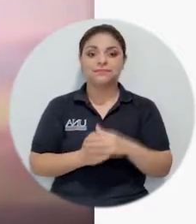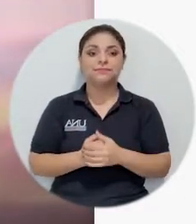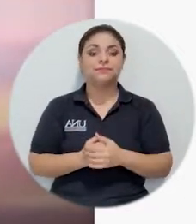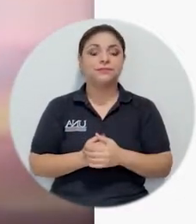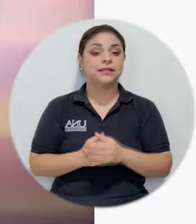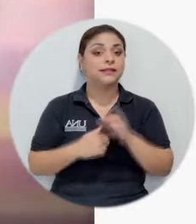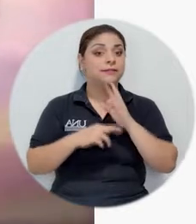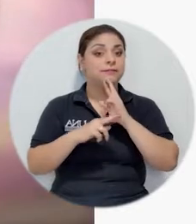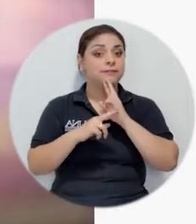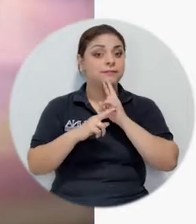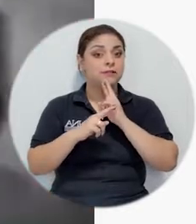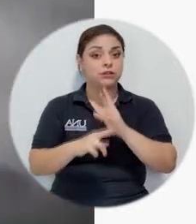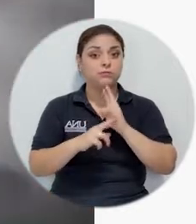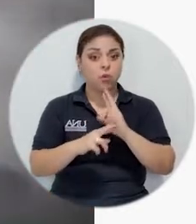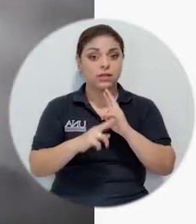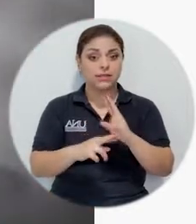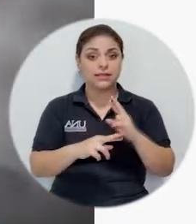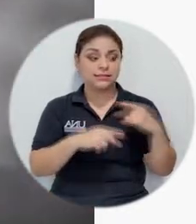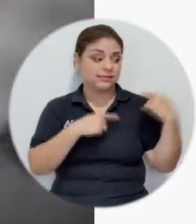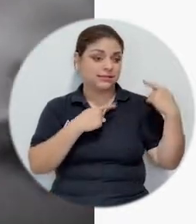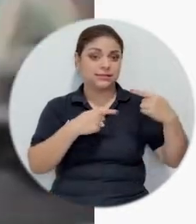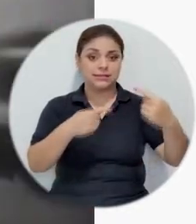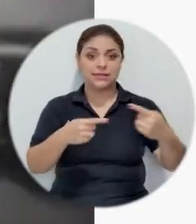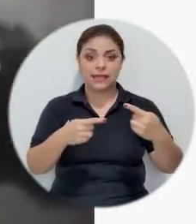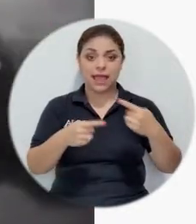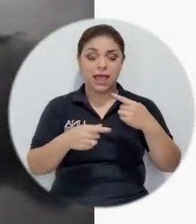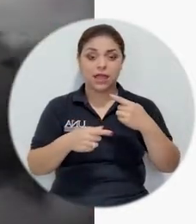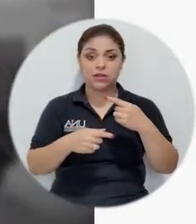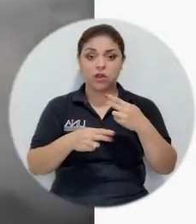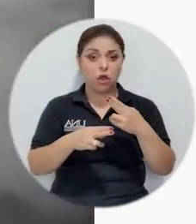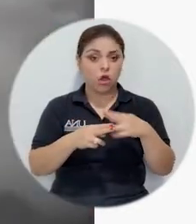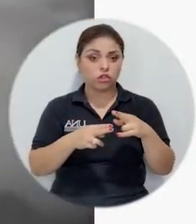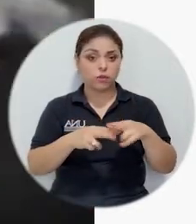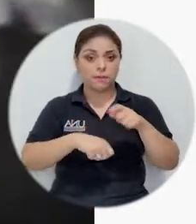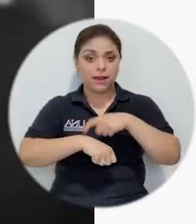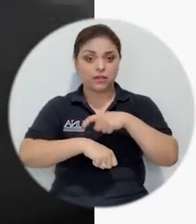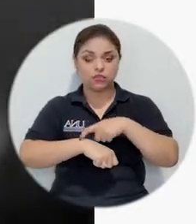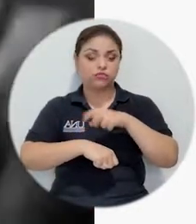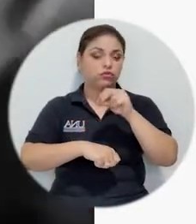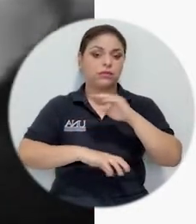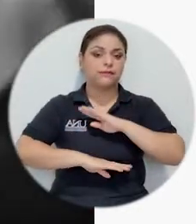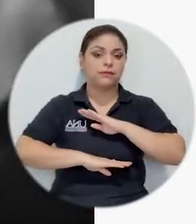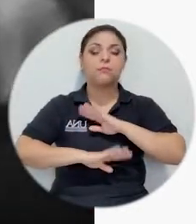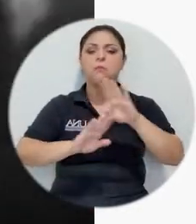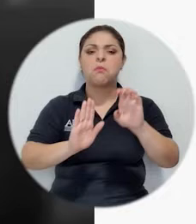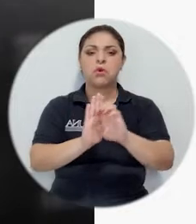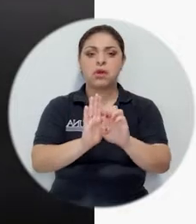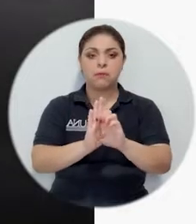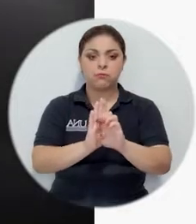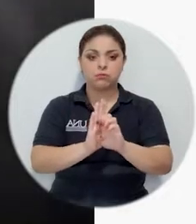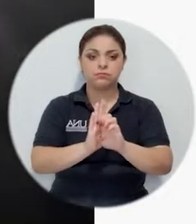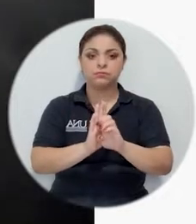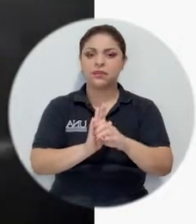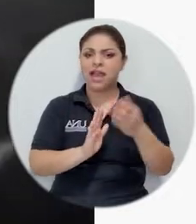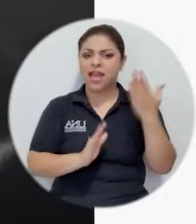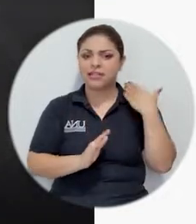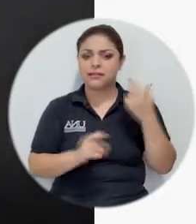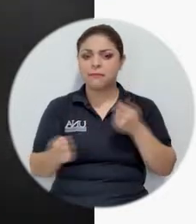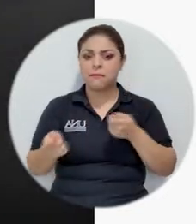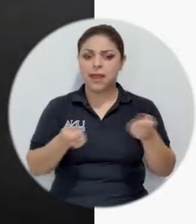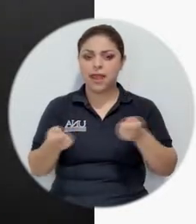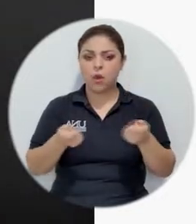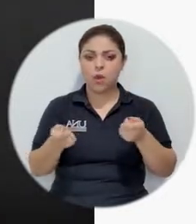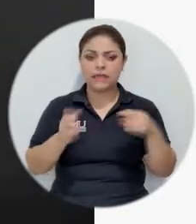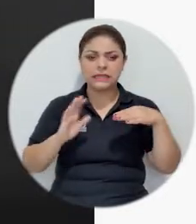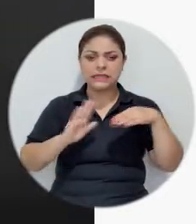obtenido en el corto plazo, en los años recientes, no han sido del todo satisfactorias. Podemos recordar, por ejemplo, el manejo de la